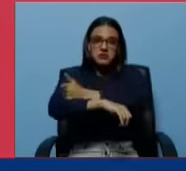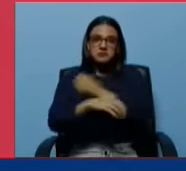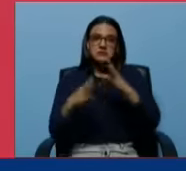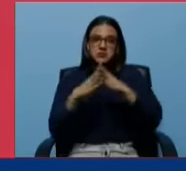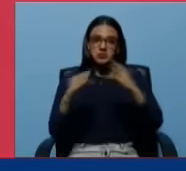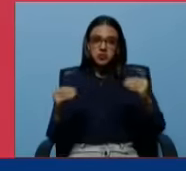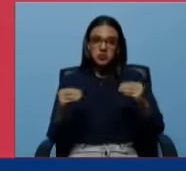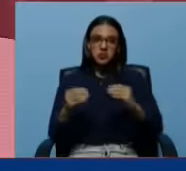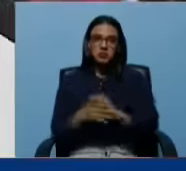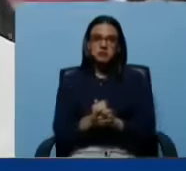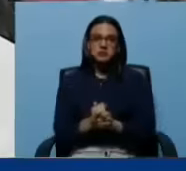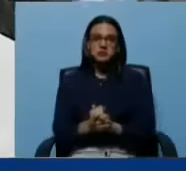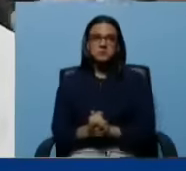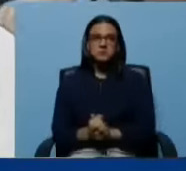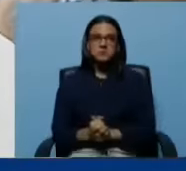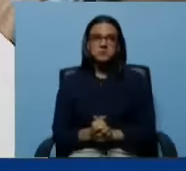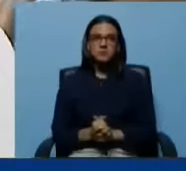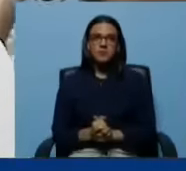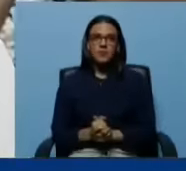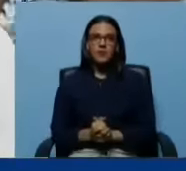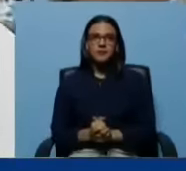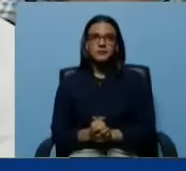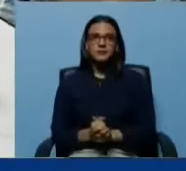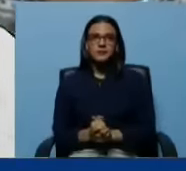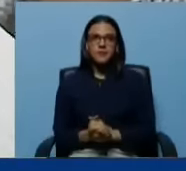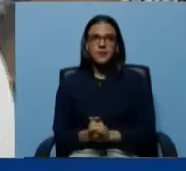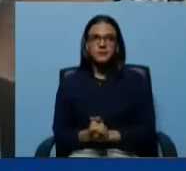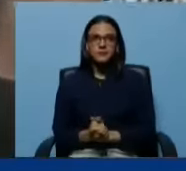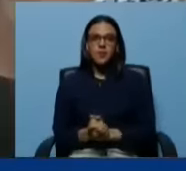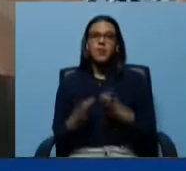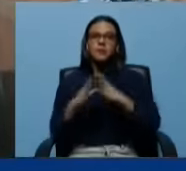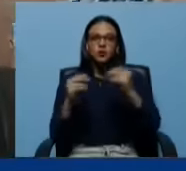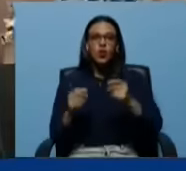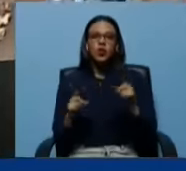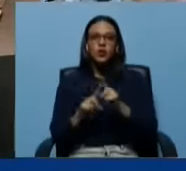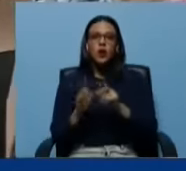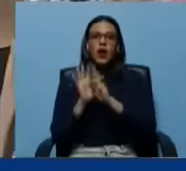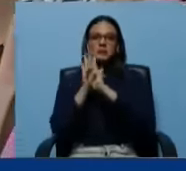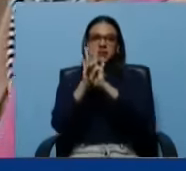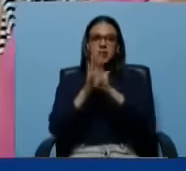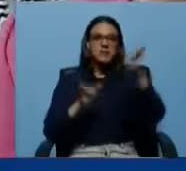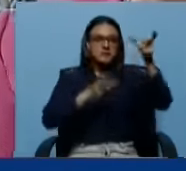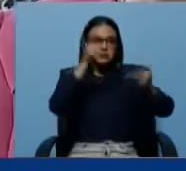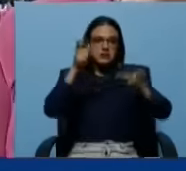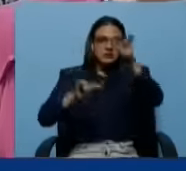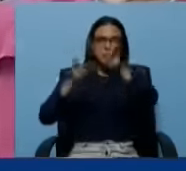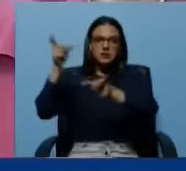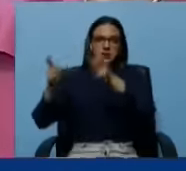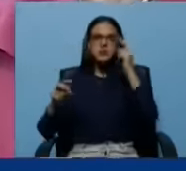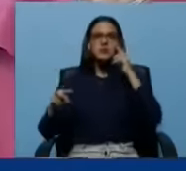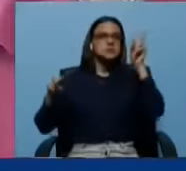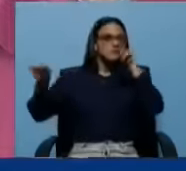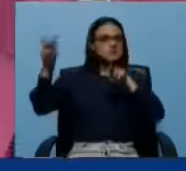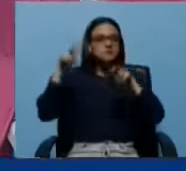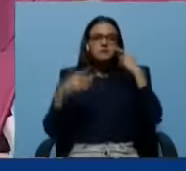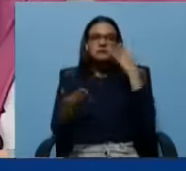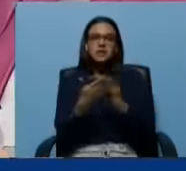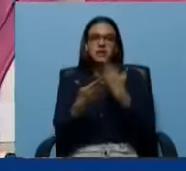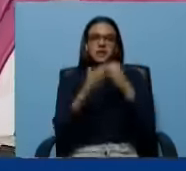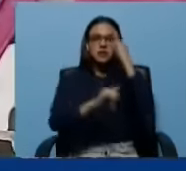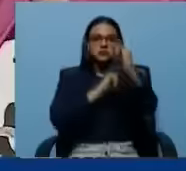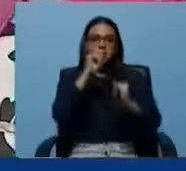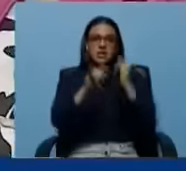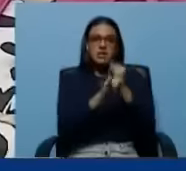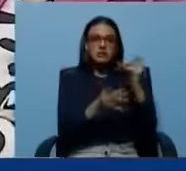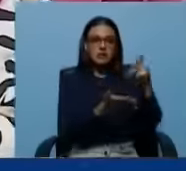embajadora, a los delegados, delegadas, veedores y veedoras internacionales que han